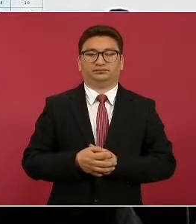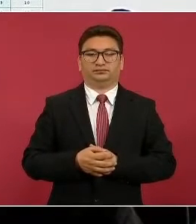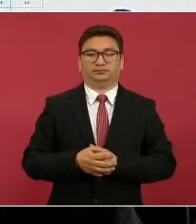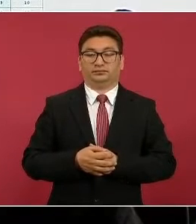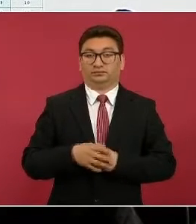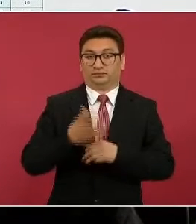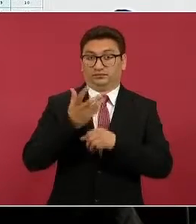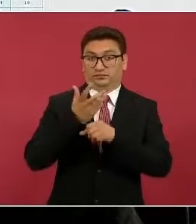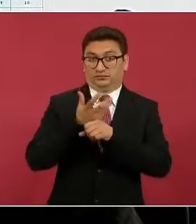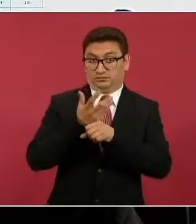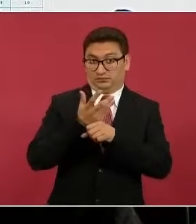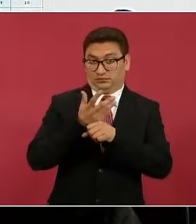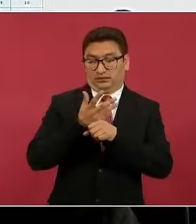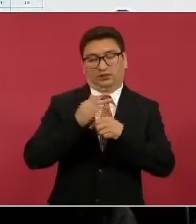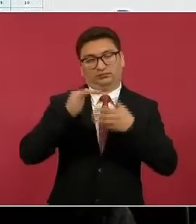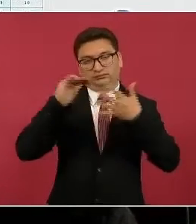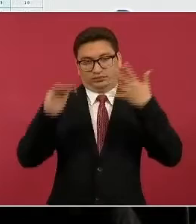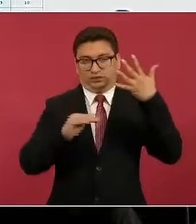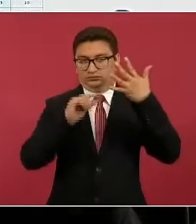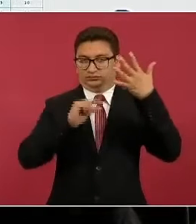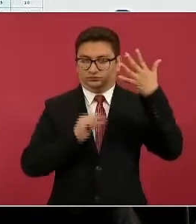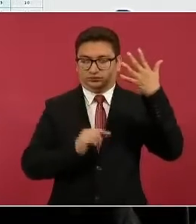abajo de Estados Unidos,